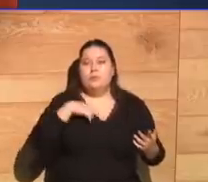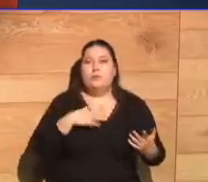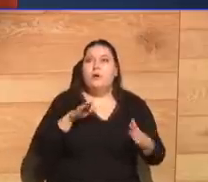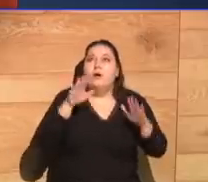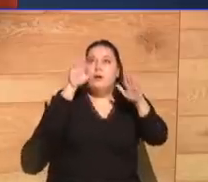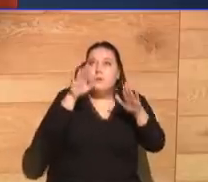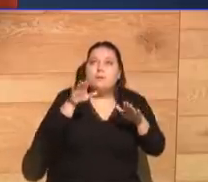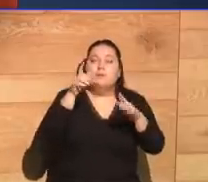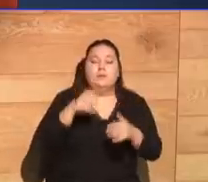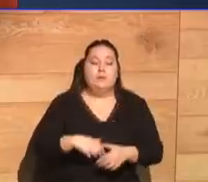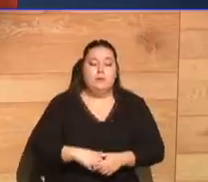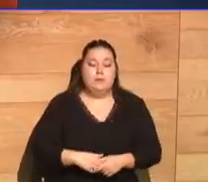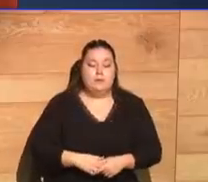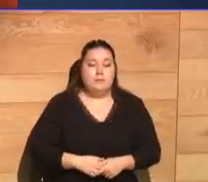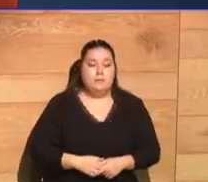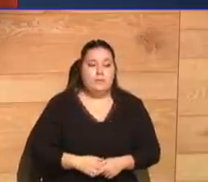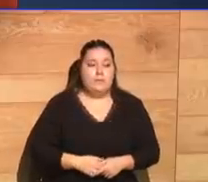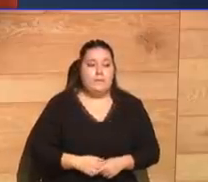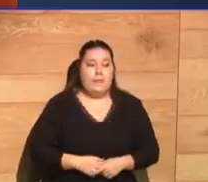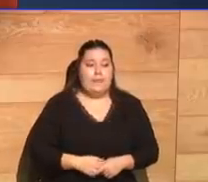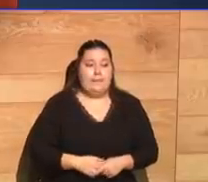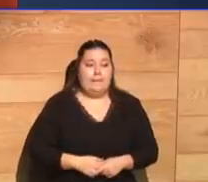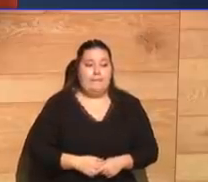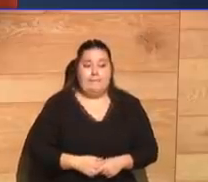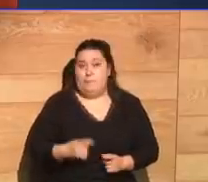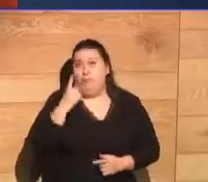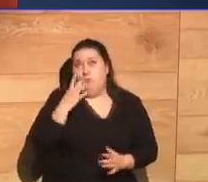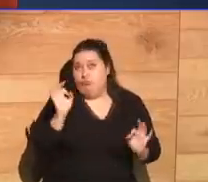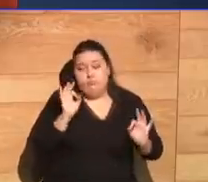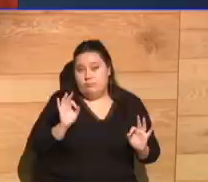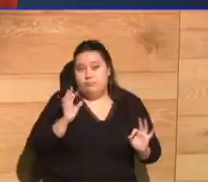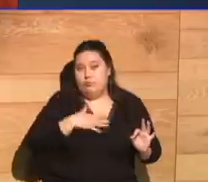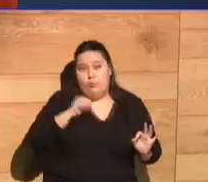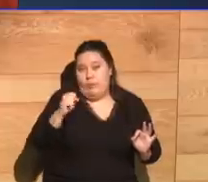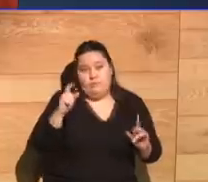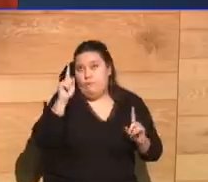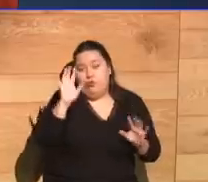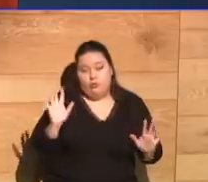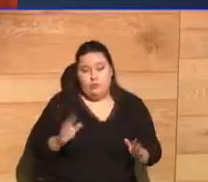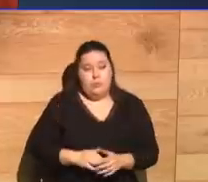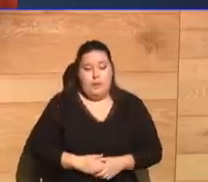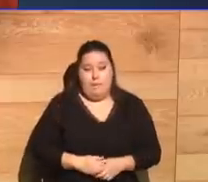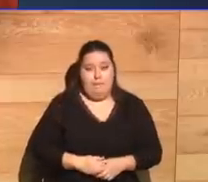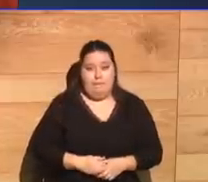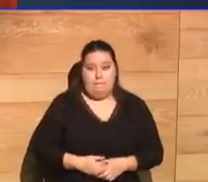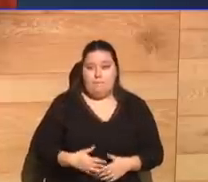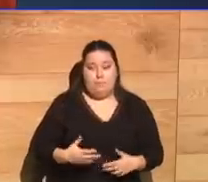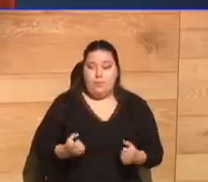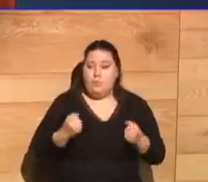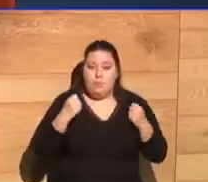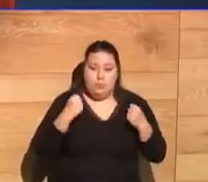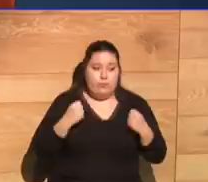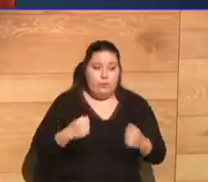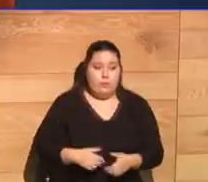claro. Sí. Y es un dios, Superman. Uh-huh. Y bueno, tenemos una relación muy... Cuando